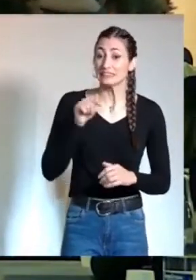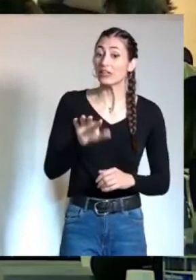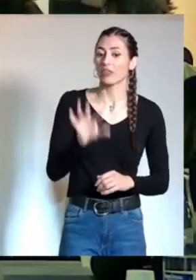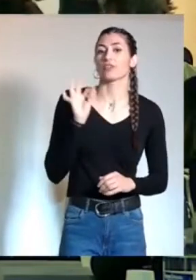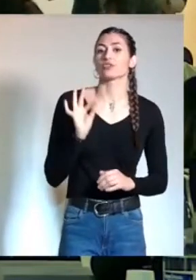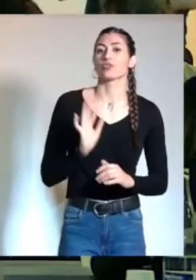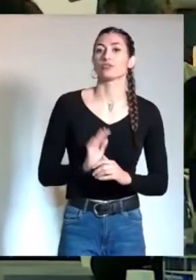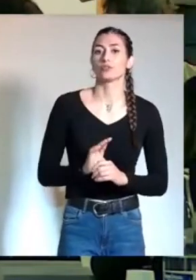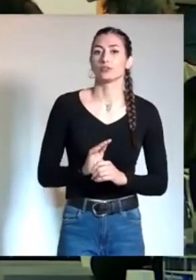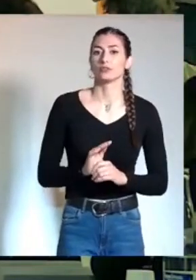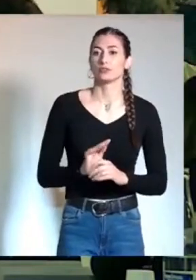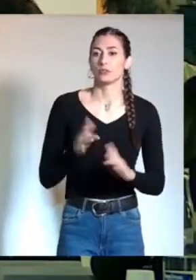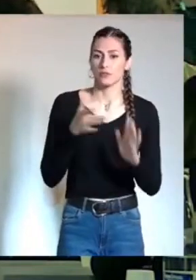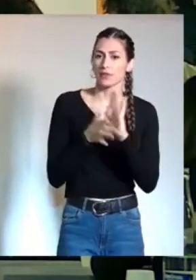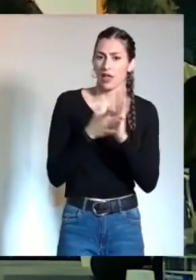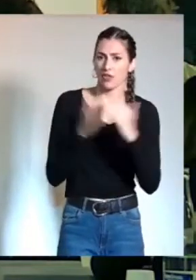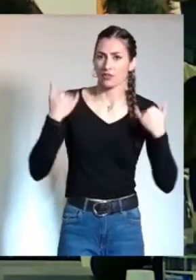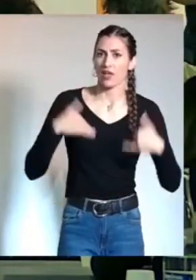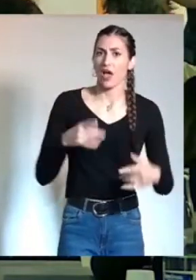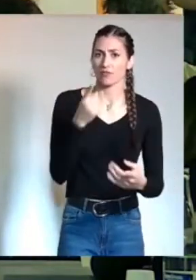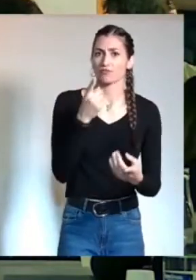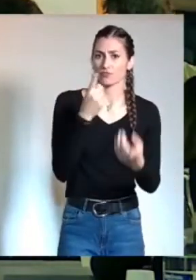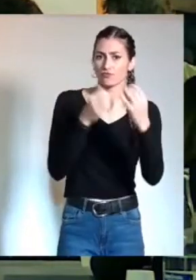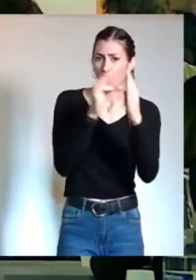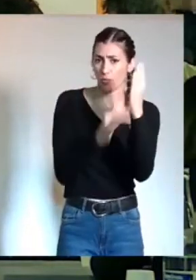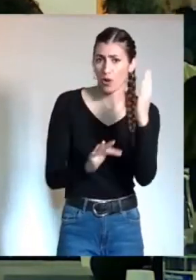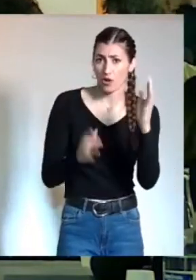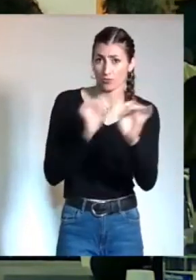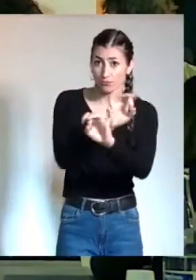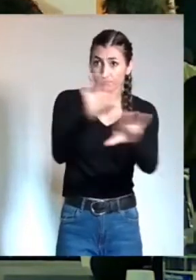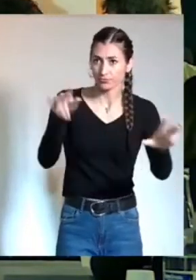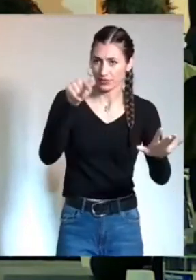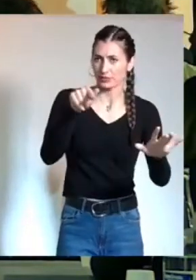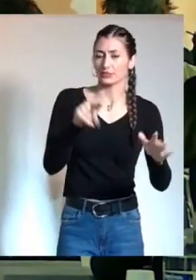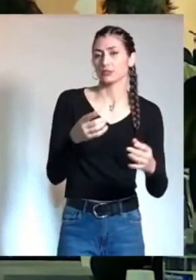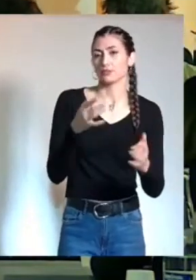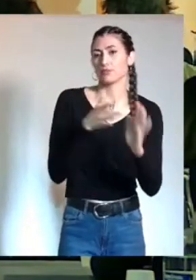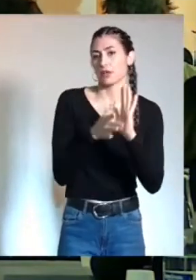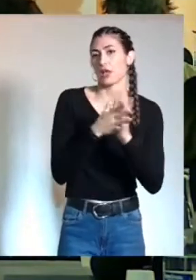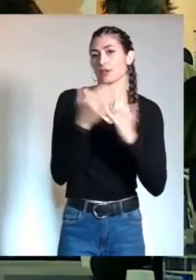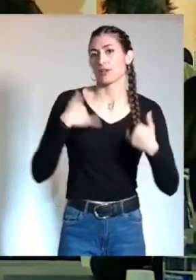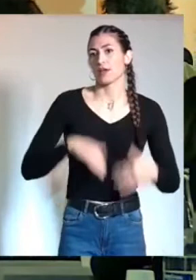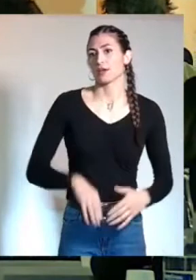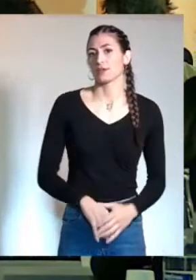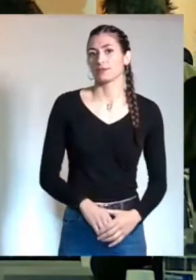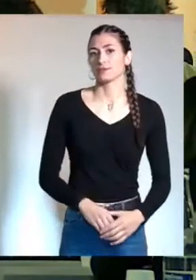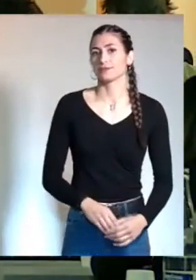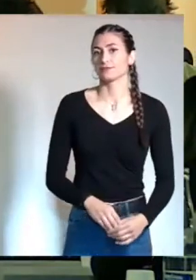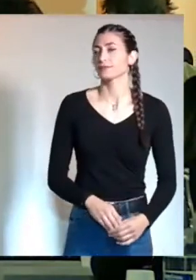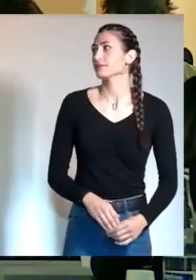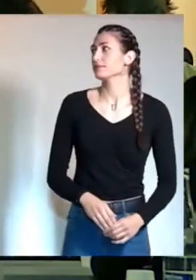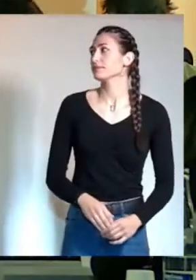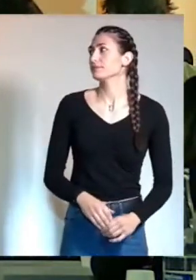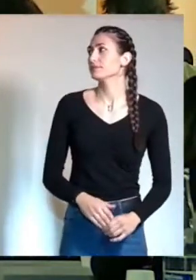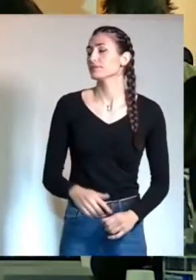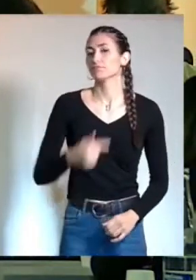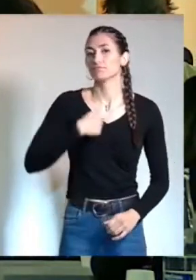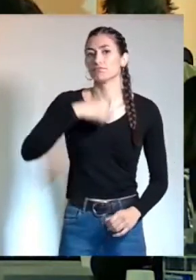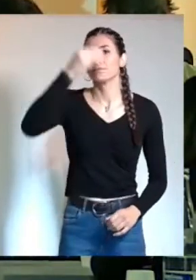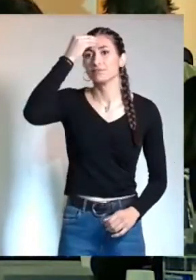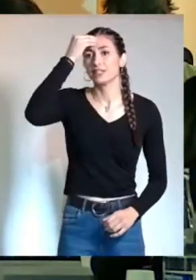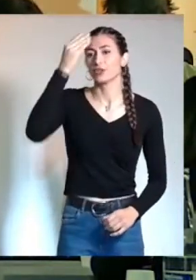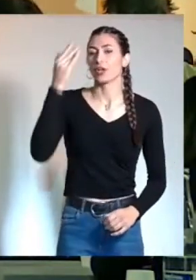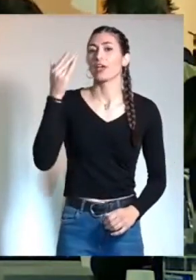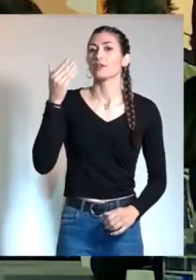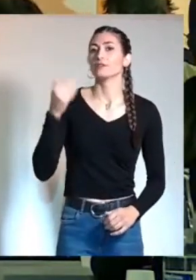tomar. Está muy explicado en los formularios que se van a mandar o que se han mandado. Y yo creo que se